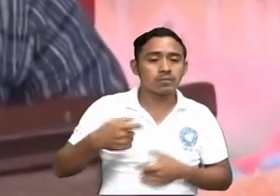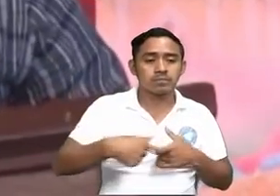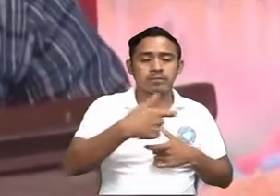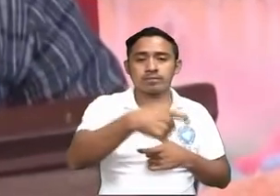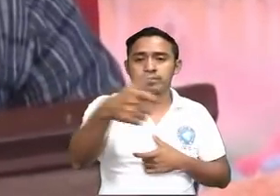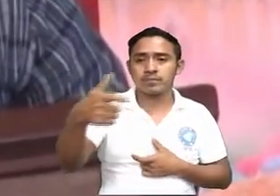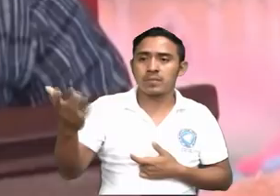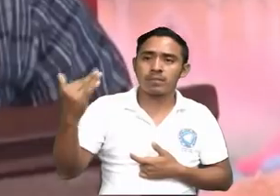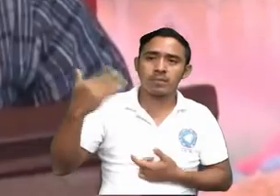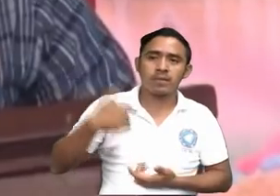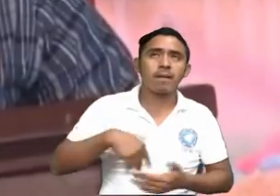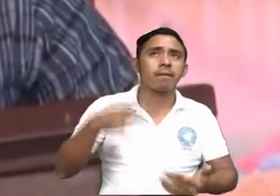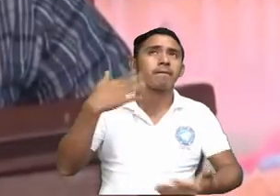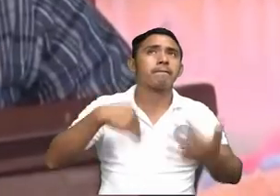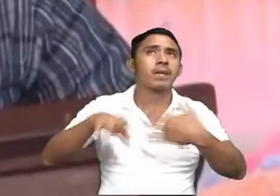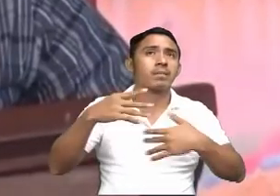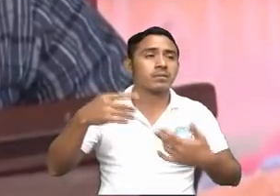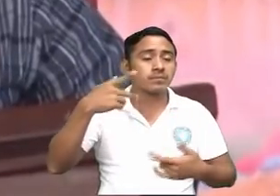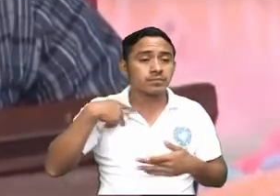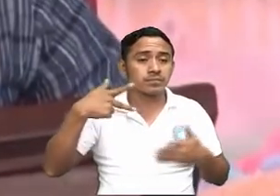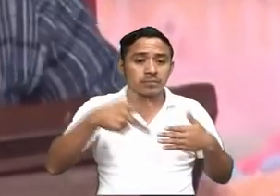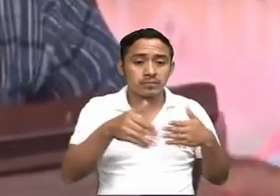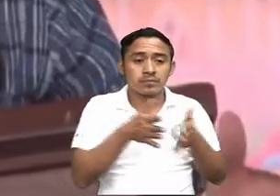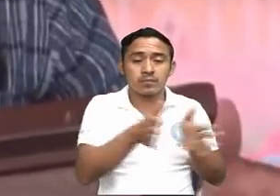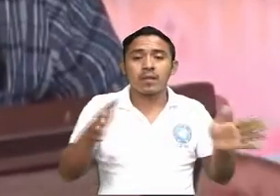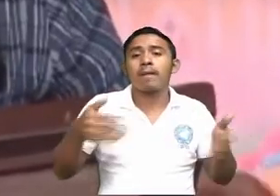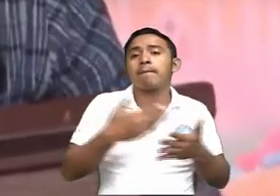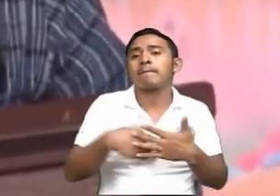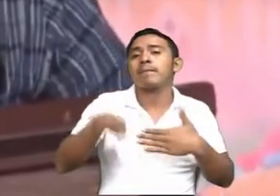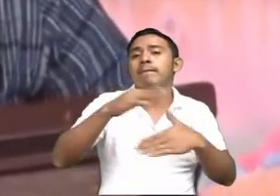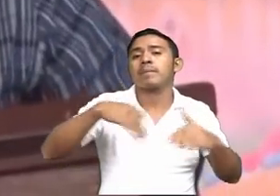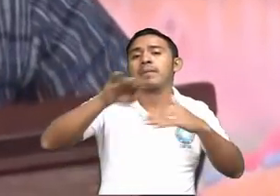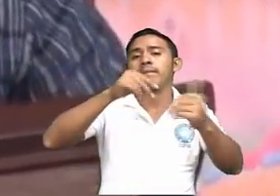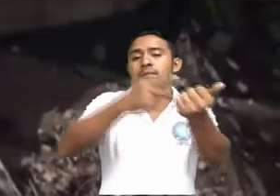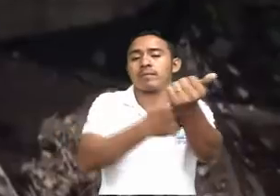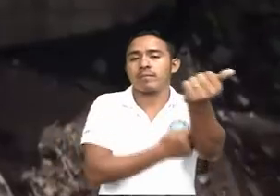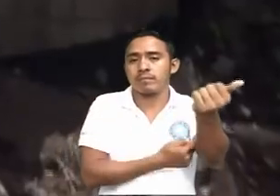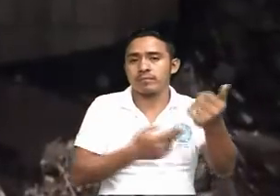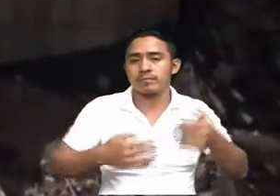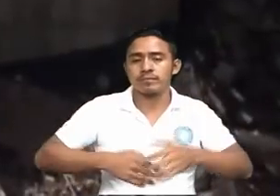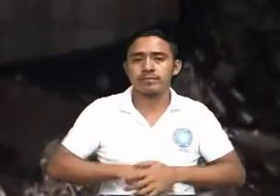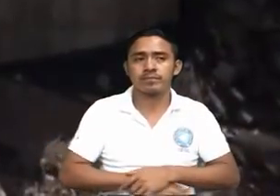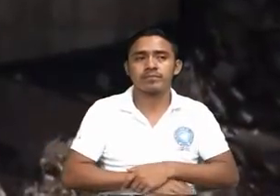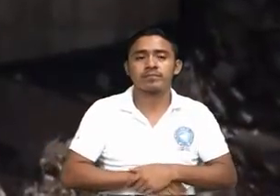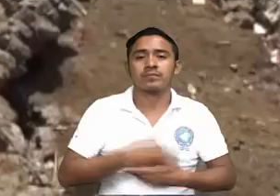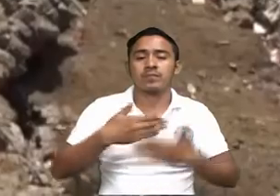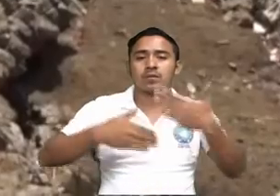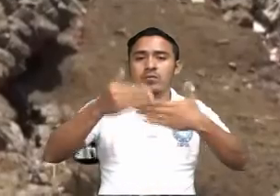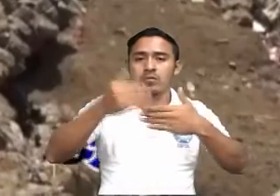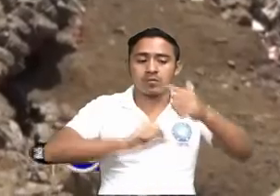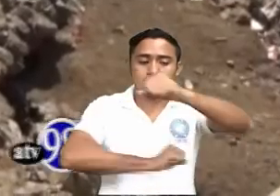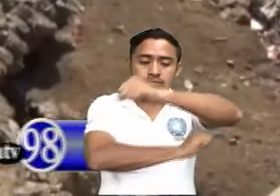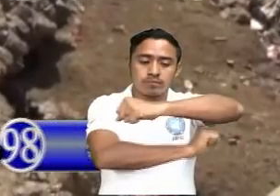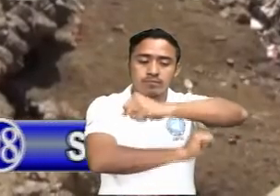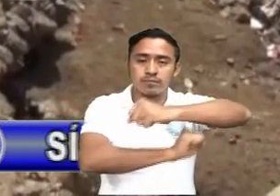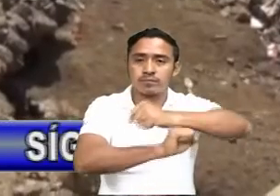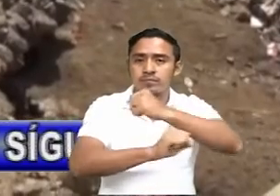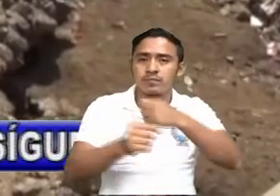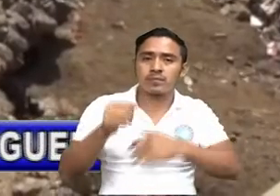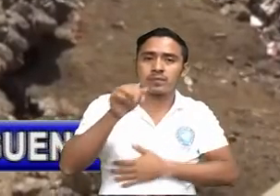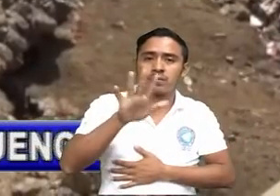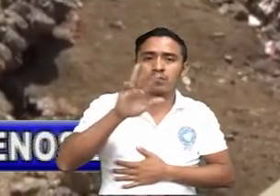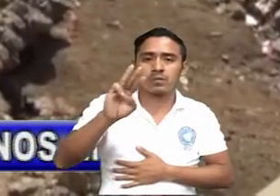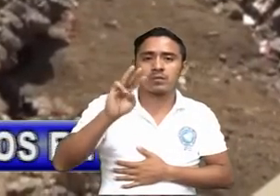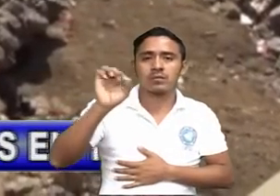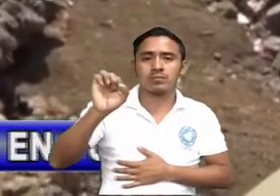que venga con más frecuencia para que inauguremos más proyectos de esta naturaleza. En la construcción de ambos puentes se invirtieron